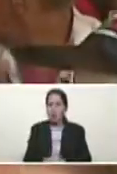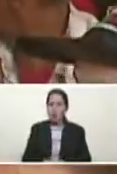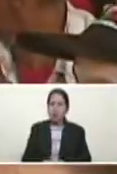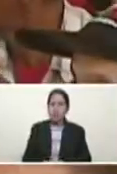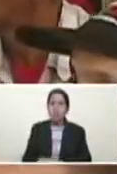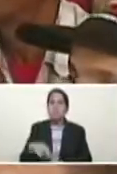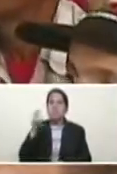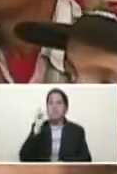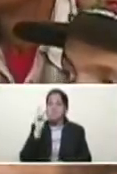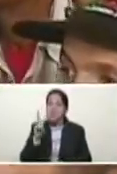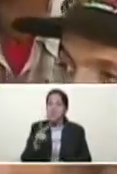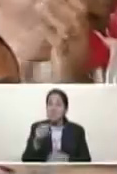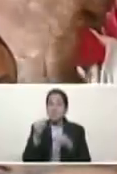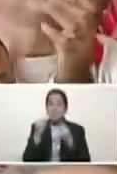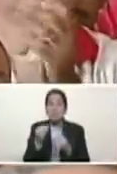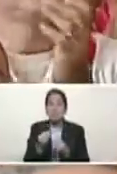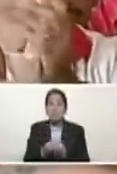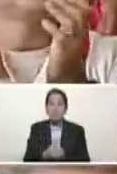la cara.